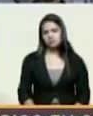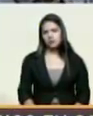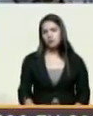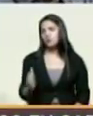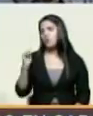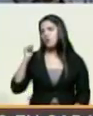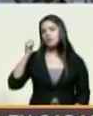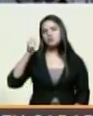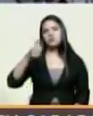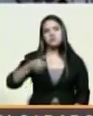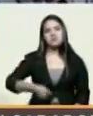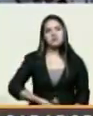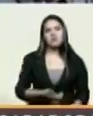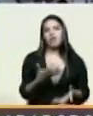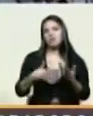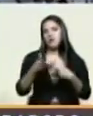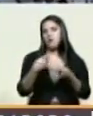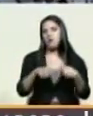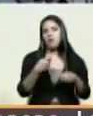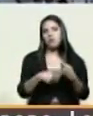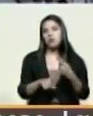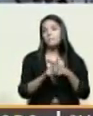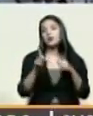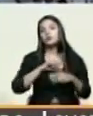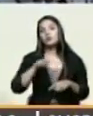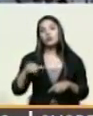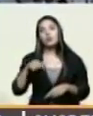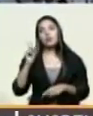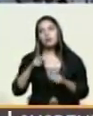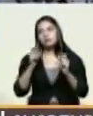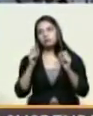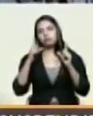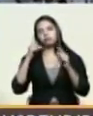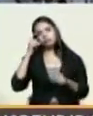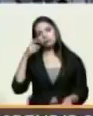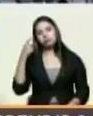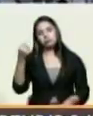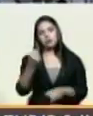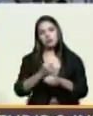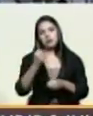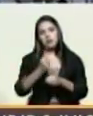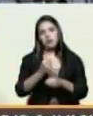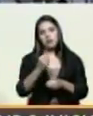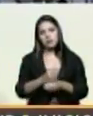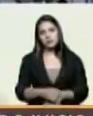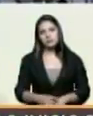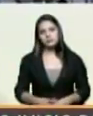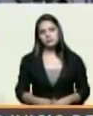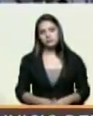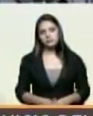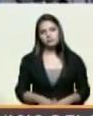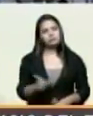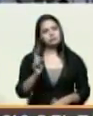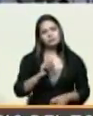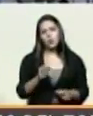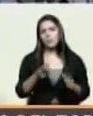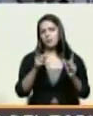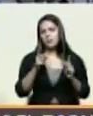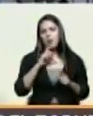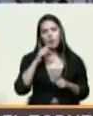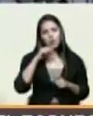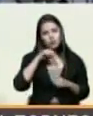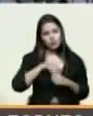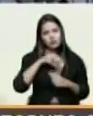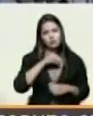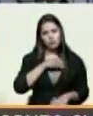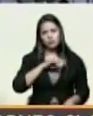su vida de sus negocios. Nosotros tenemos que pararnos todos los días a trabajar. No permitamos que el odio se apodere de